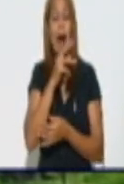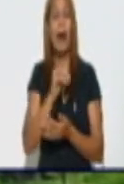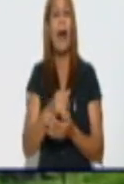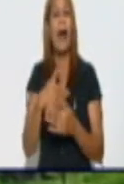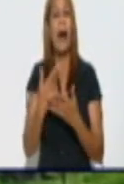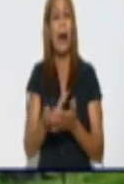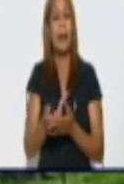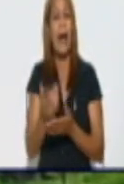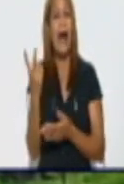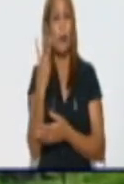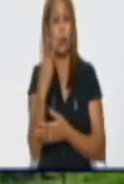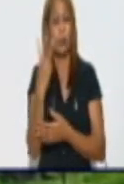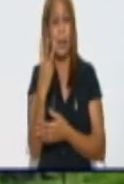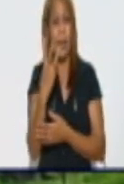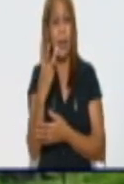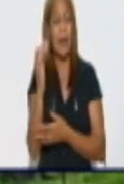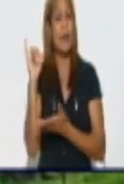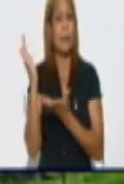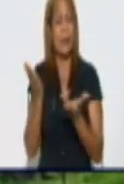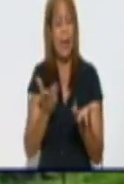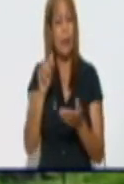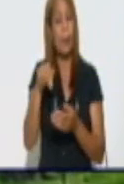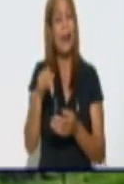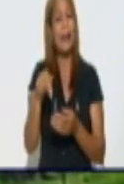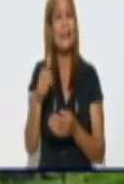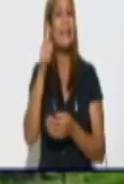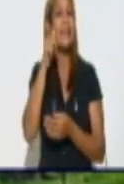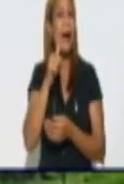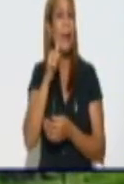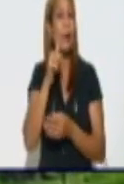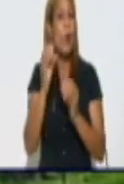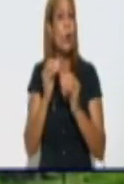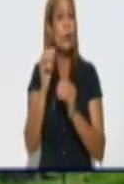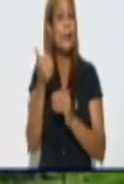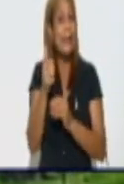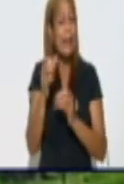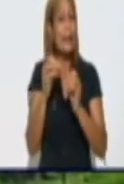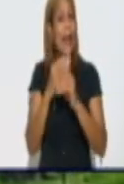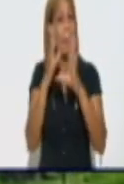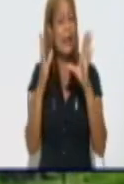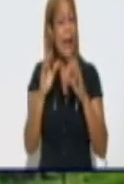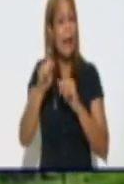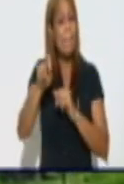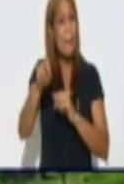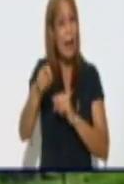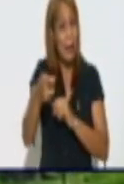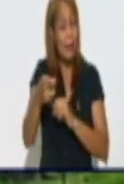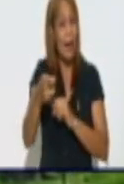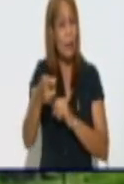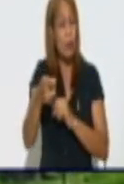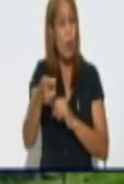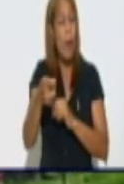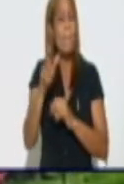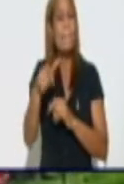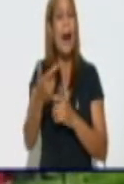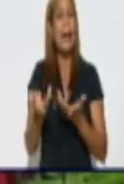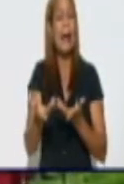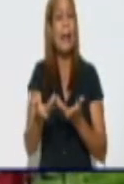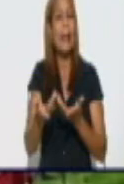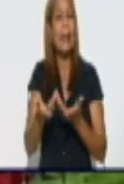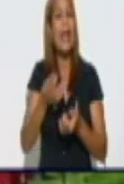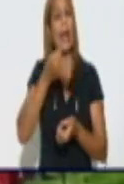Joel Ramírez y a Michael Salcedo para este sábado 10 de la mañana en la radio para que intervengan en el programa Dígalo Aquí, espacio de opinión